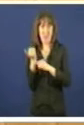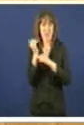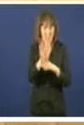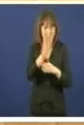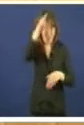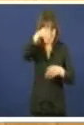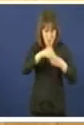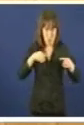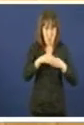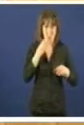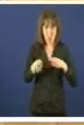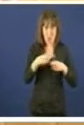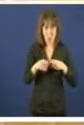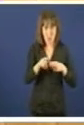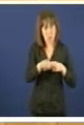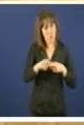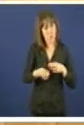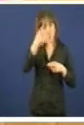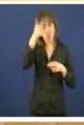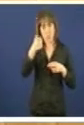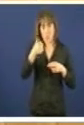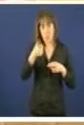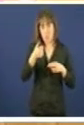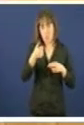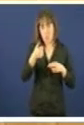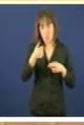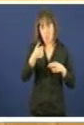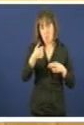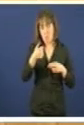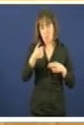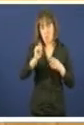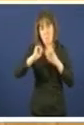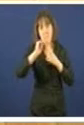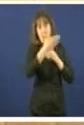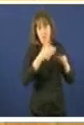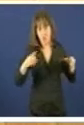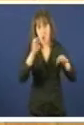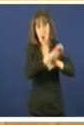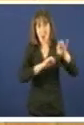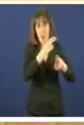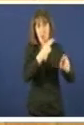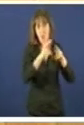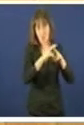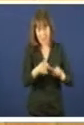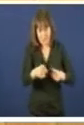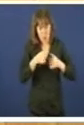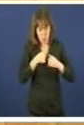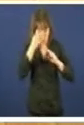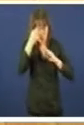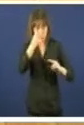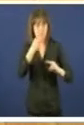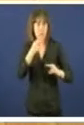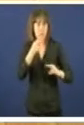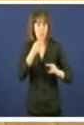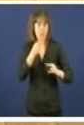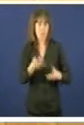políticas, denosten a participación política e denosten as organizacións políticas. Eu, por respeto aos principios democráticos,